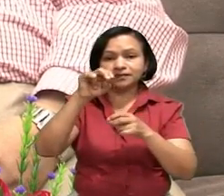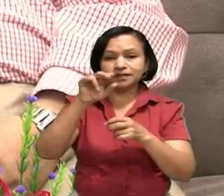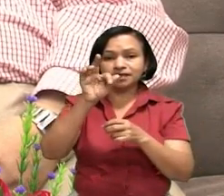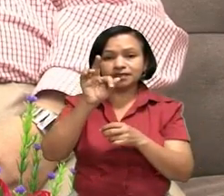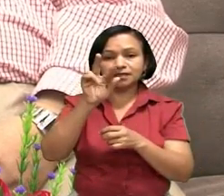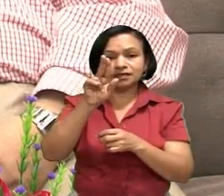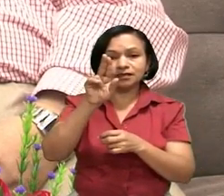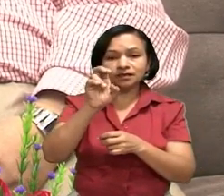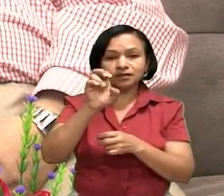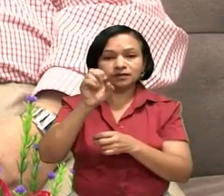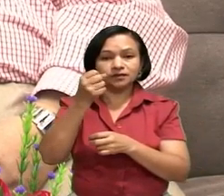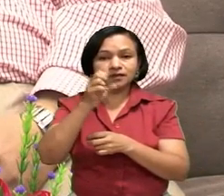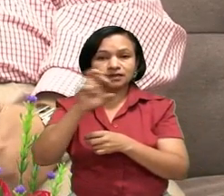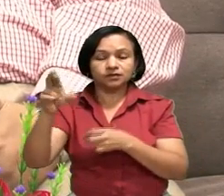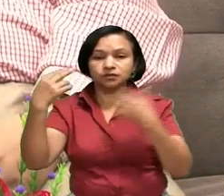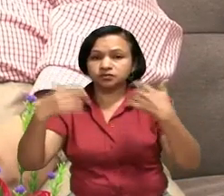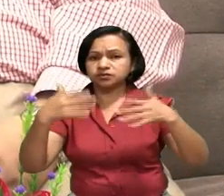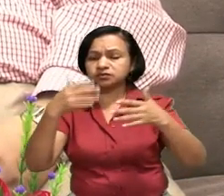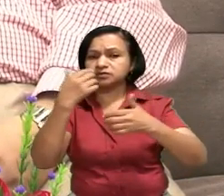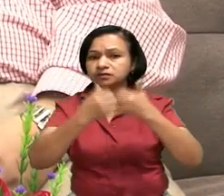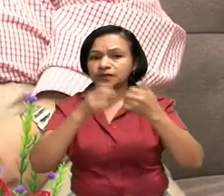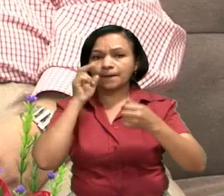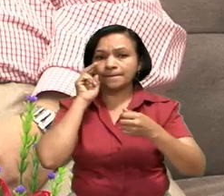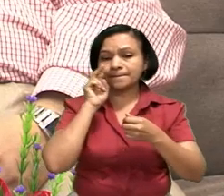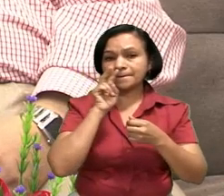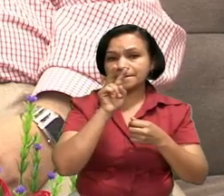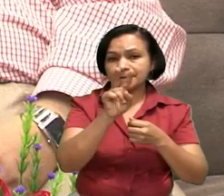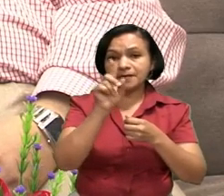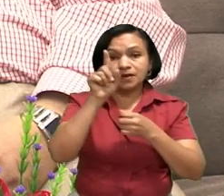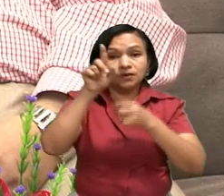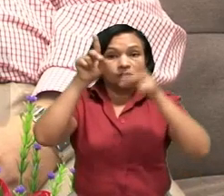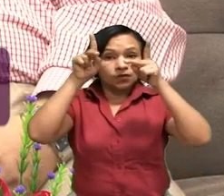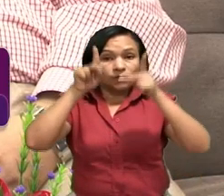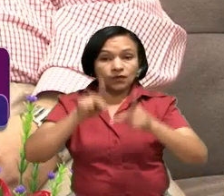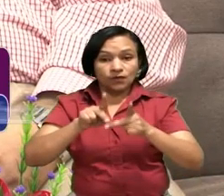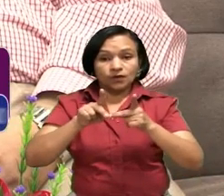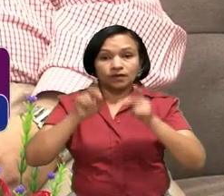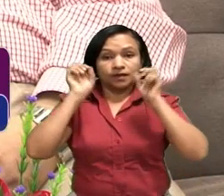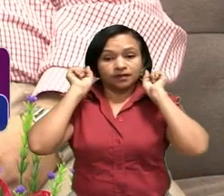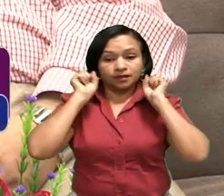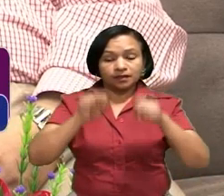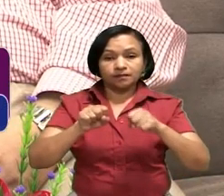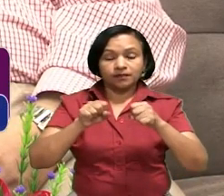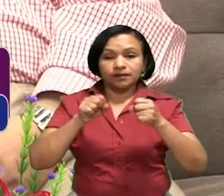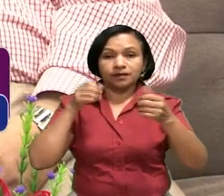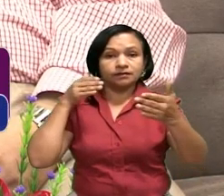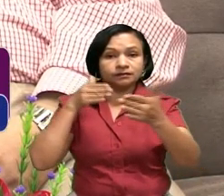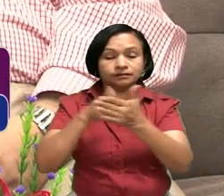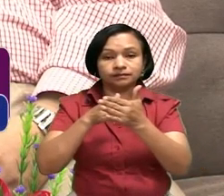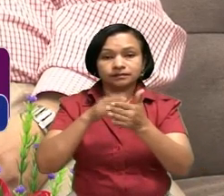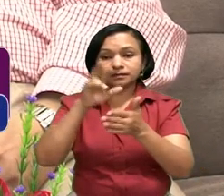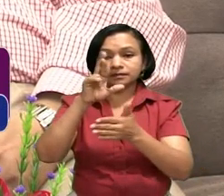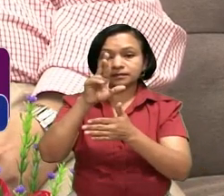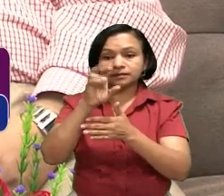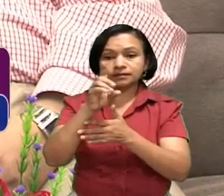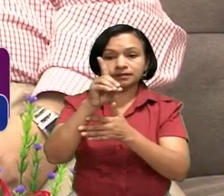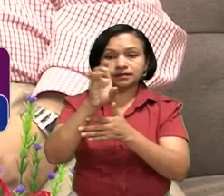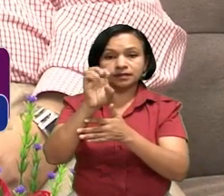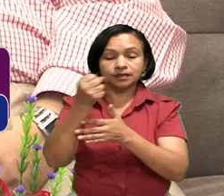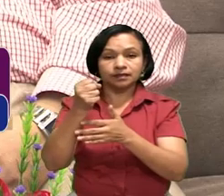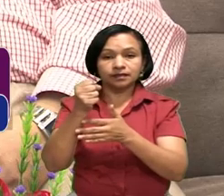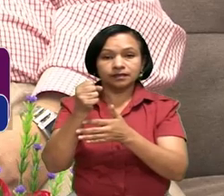fenómeno impresionante ver efectivamente a alguien que es capaz de paralizar las redes en un facebook